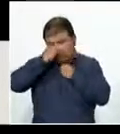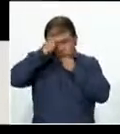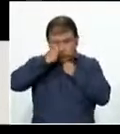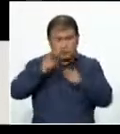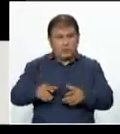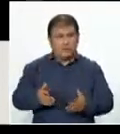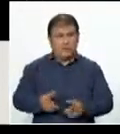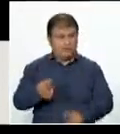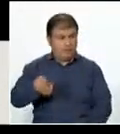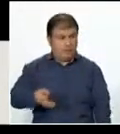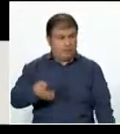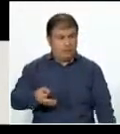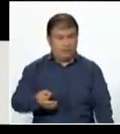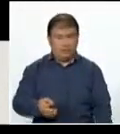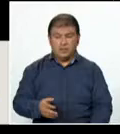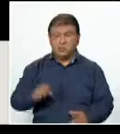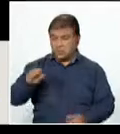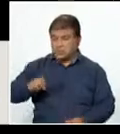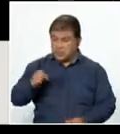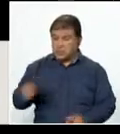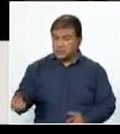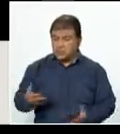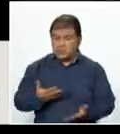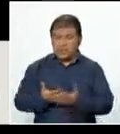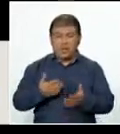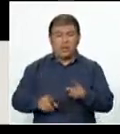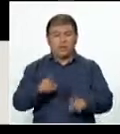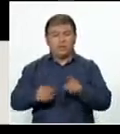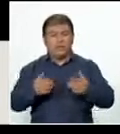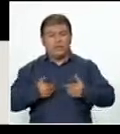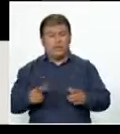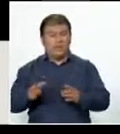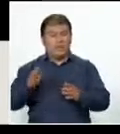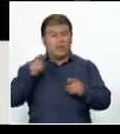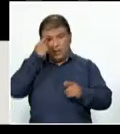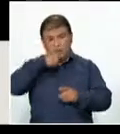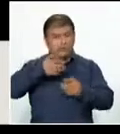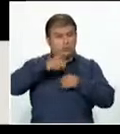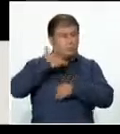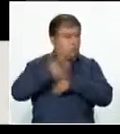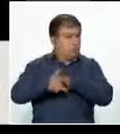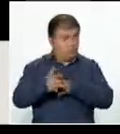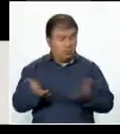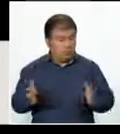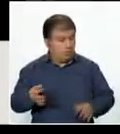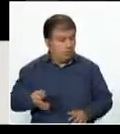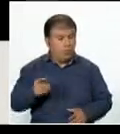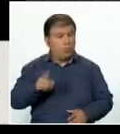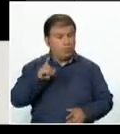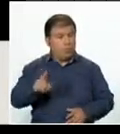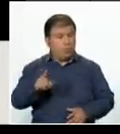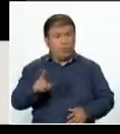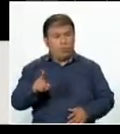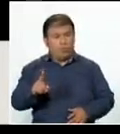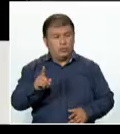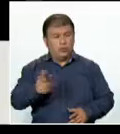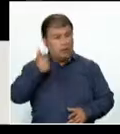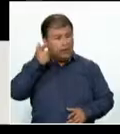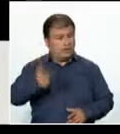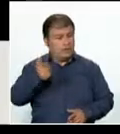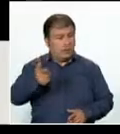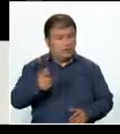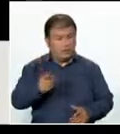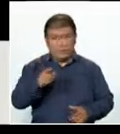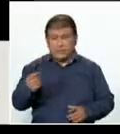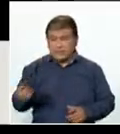¿verdad? Dicen ellos que algunos incluso tenían el rostro descubierto, en realidad. Uno de los que disparó,